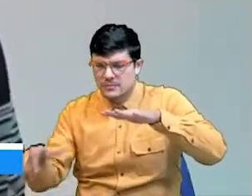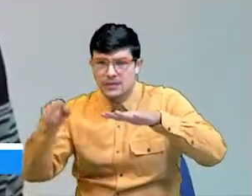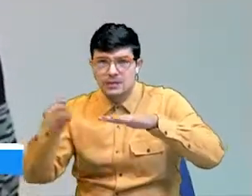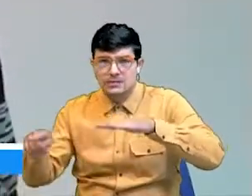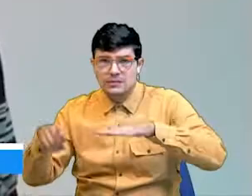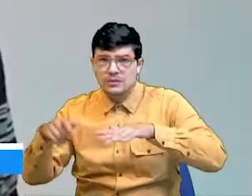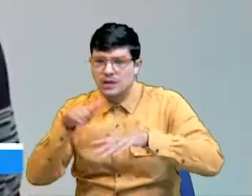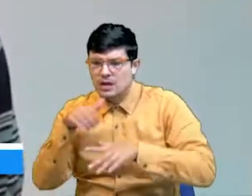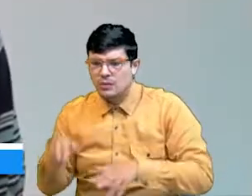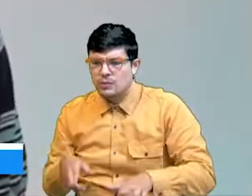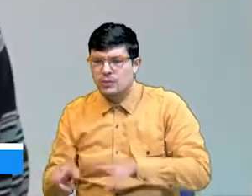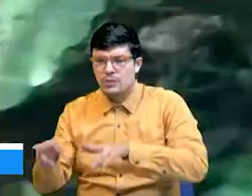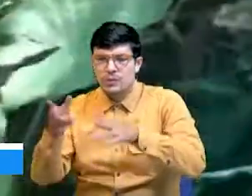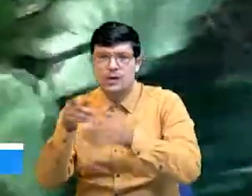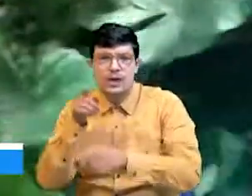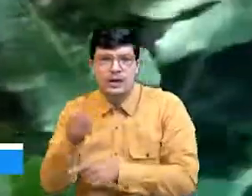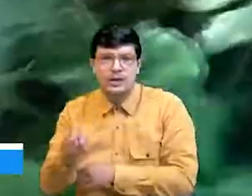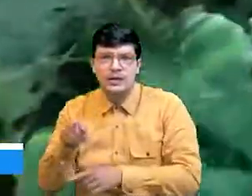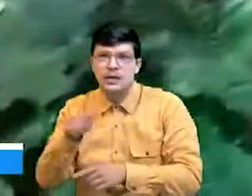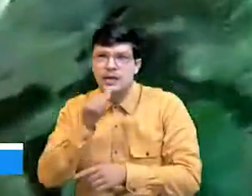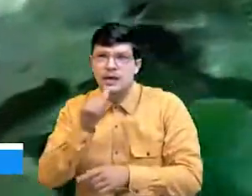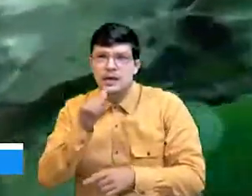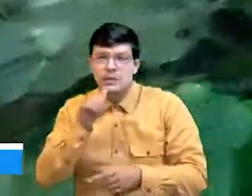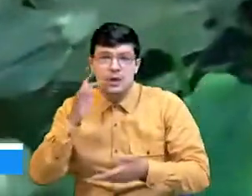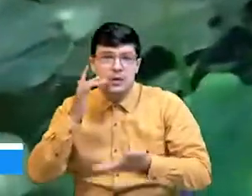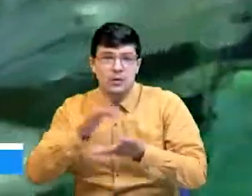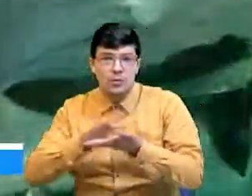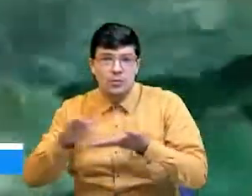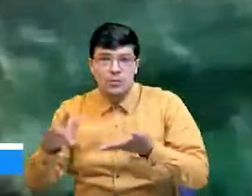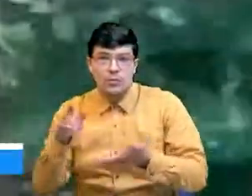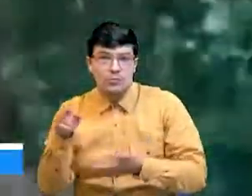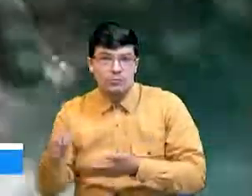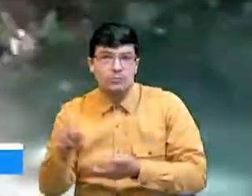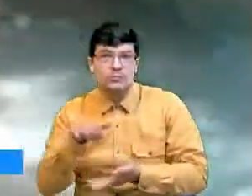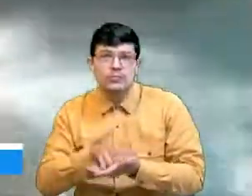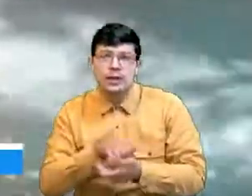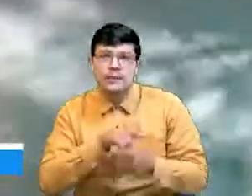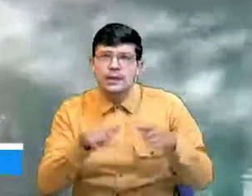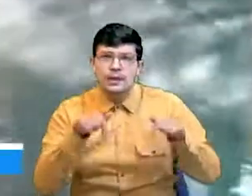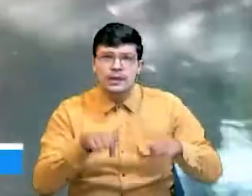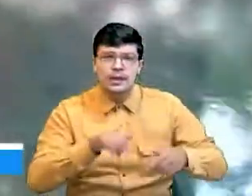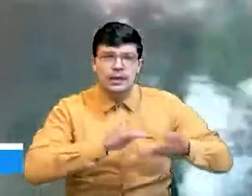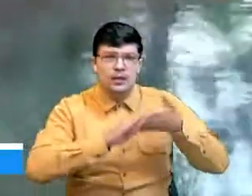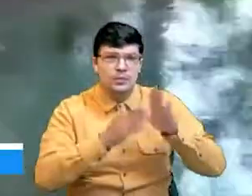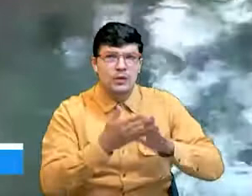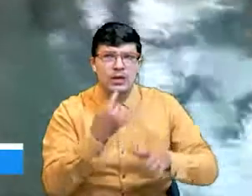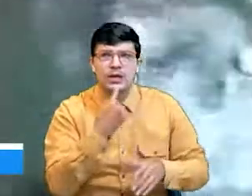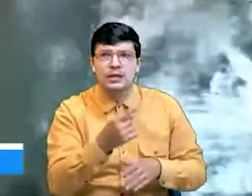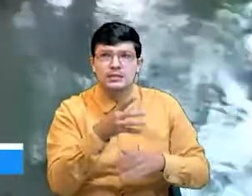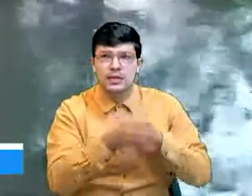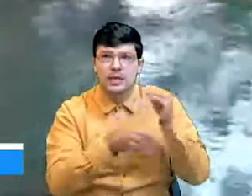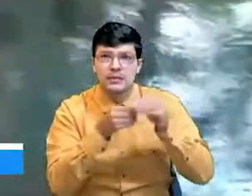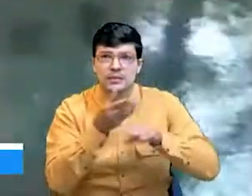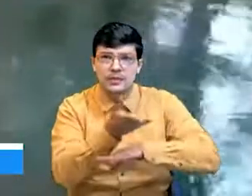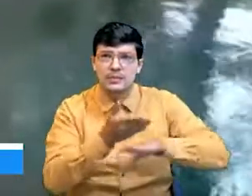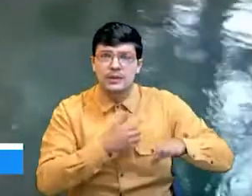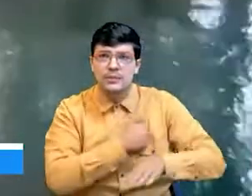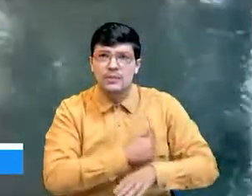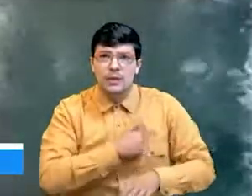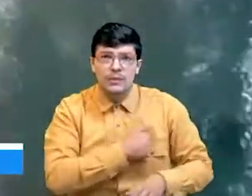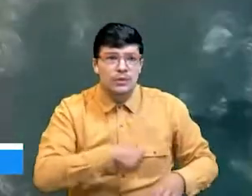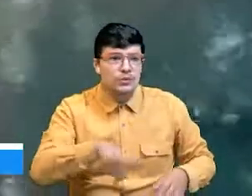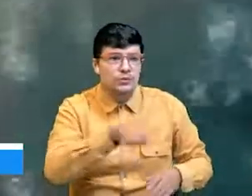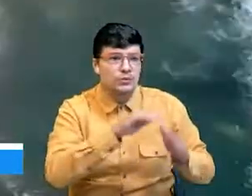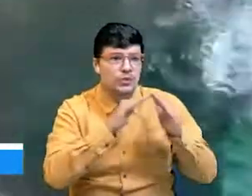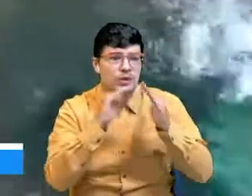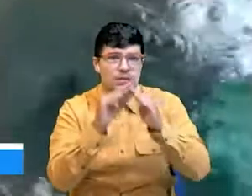un nacimiento de agua donde mantiene toda la comunidad hacia abajo. Los habitantes manifestaron que también han pedido reubicación, pues sus viviendas